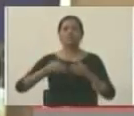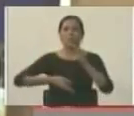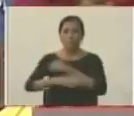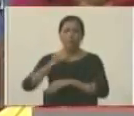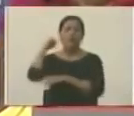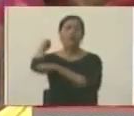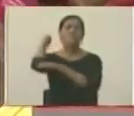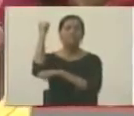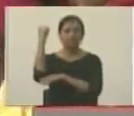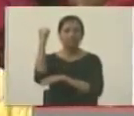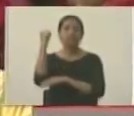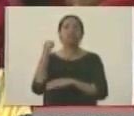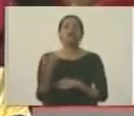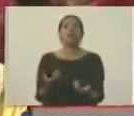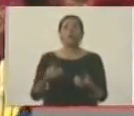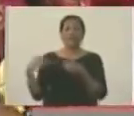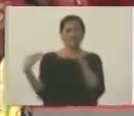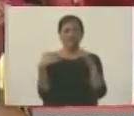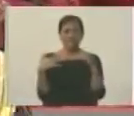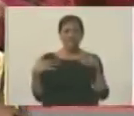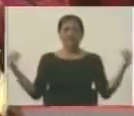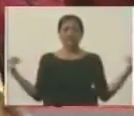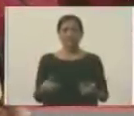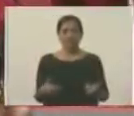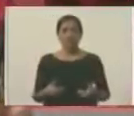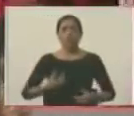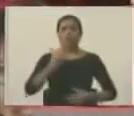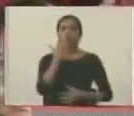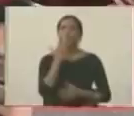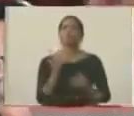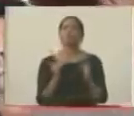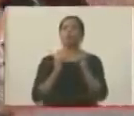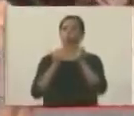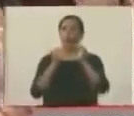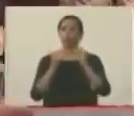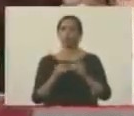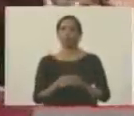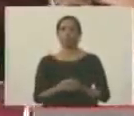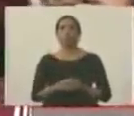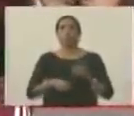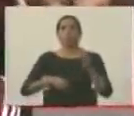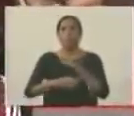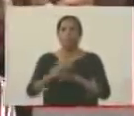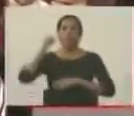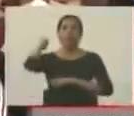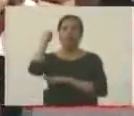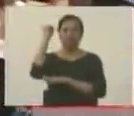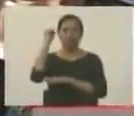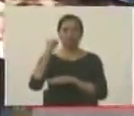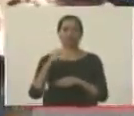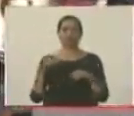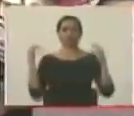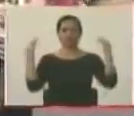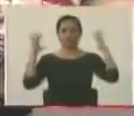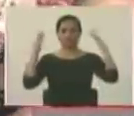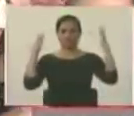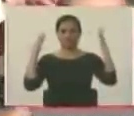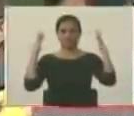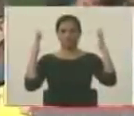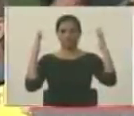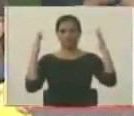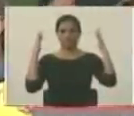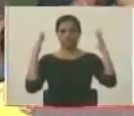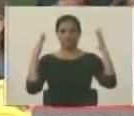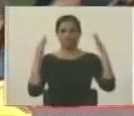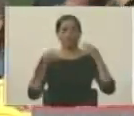y prepararnos para esta guerra de resistencia con moral. Vamos a vencer. Vamos a crear esos